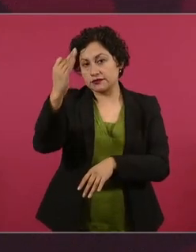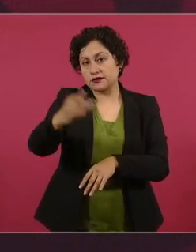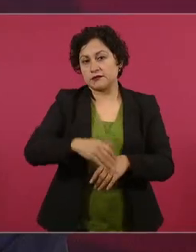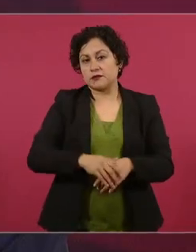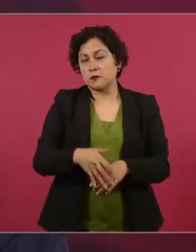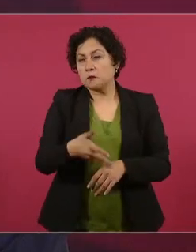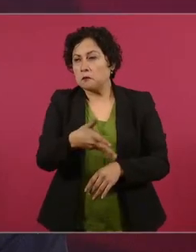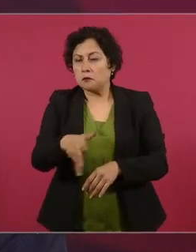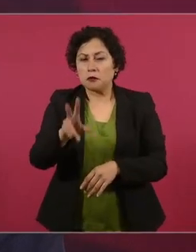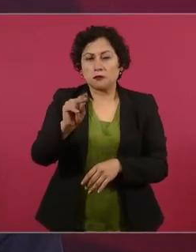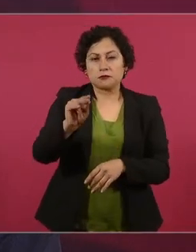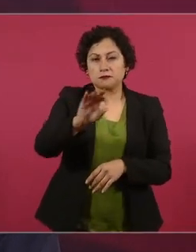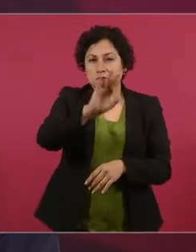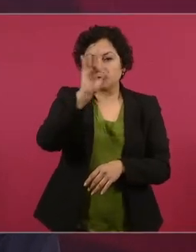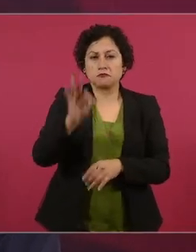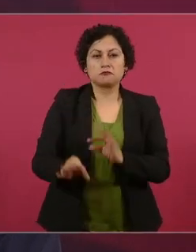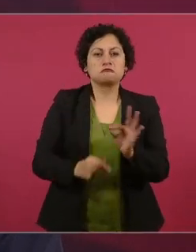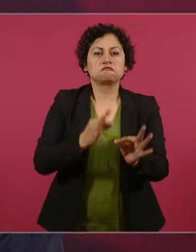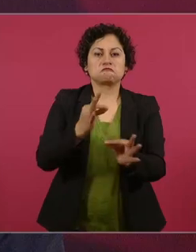como un 80%.